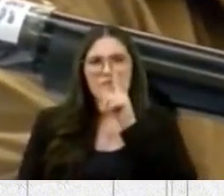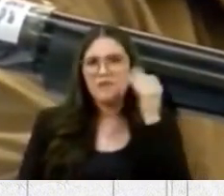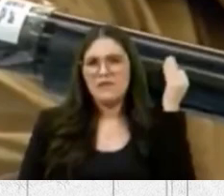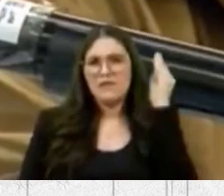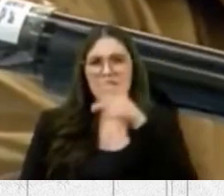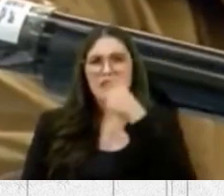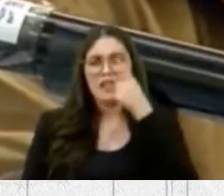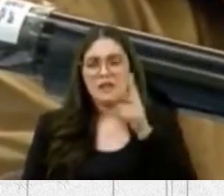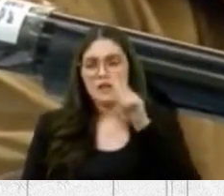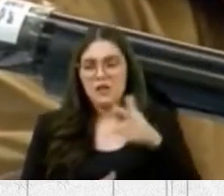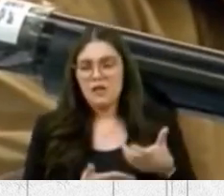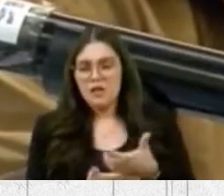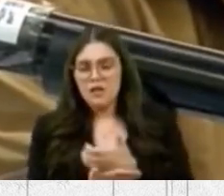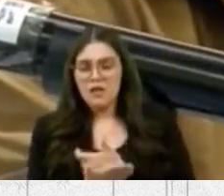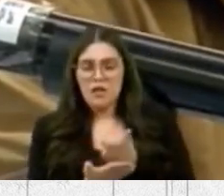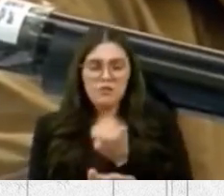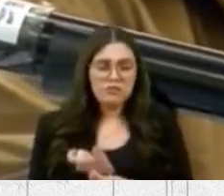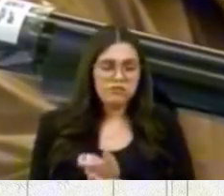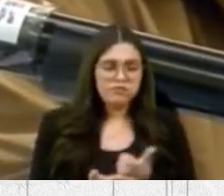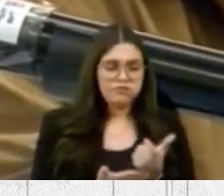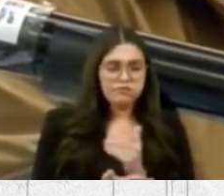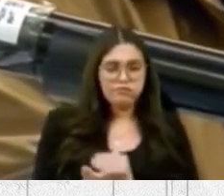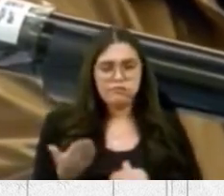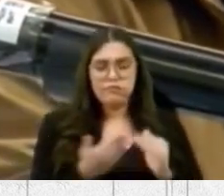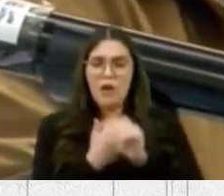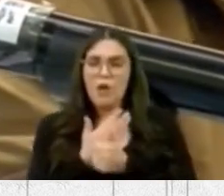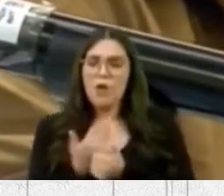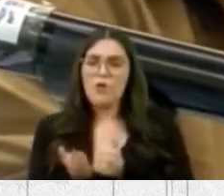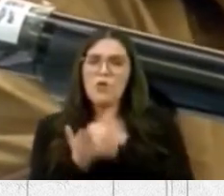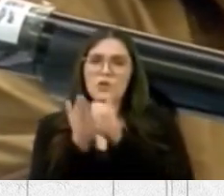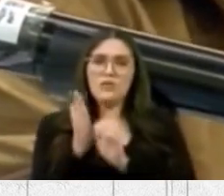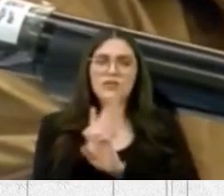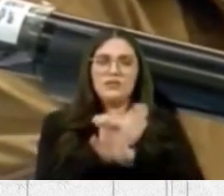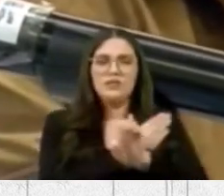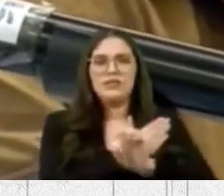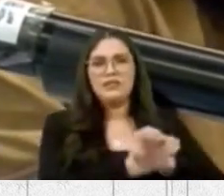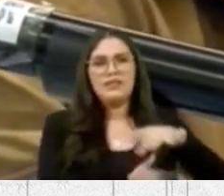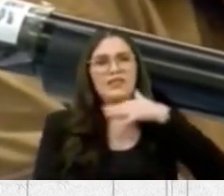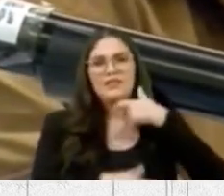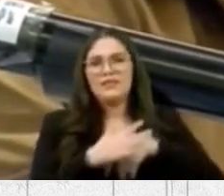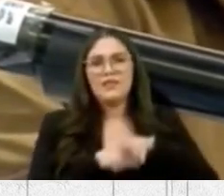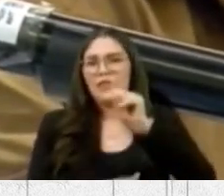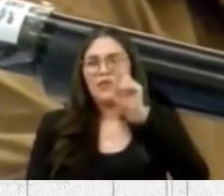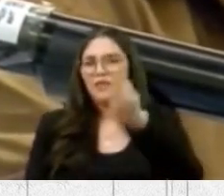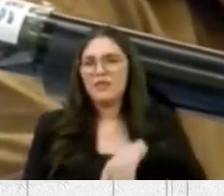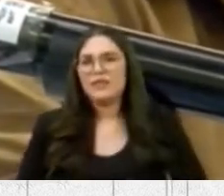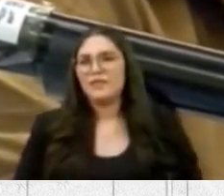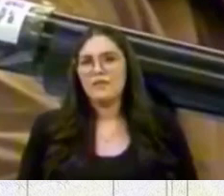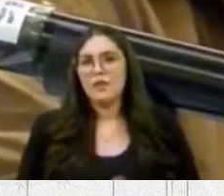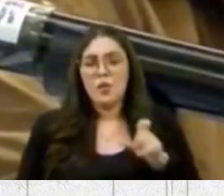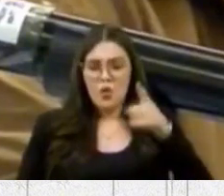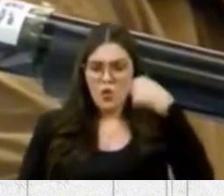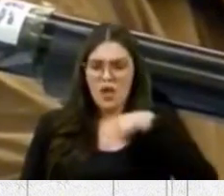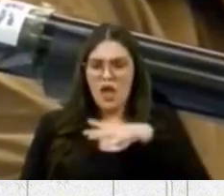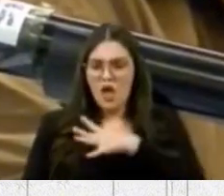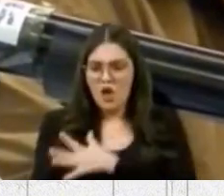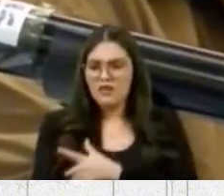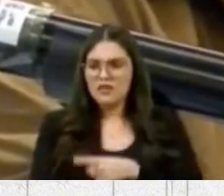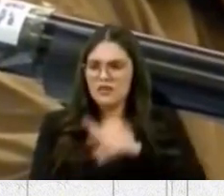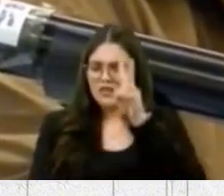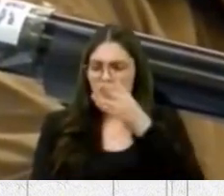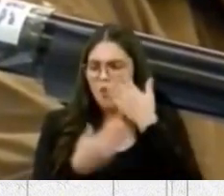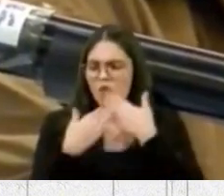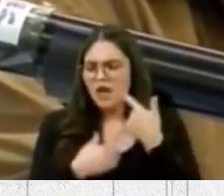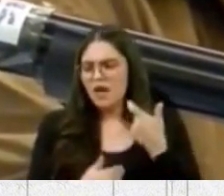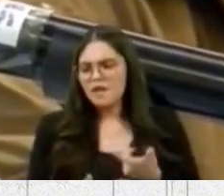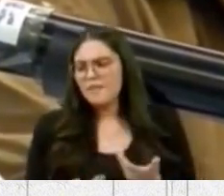altos sueldos y prestaciones eviten actos de corrupción. La honestidad no tiene precio. La honradez